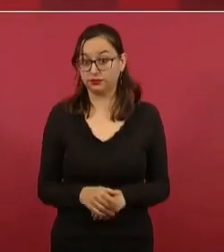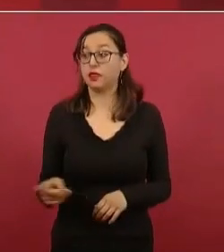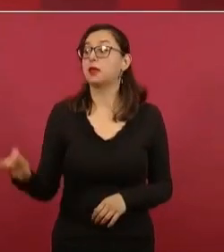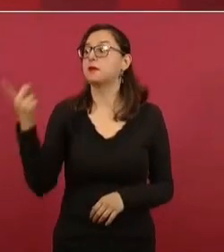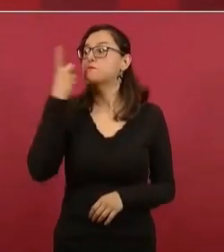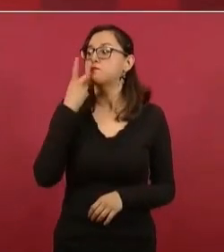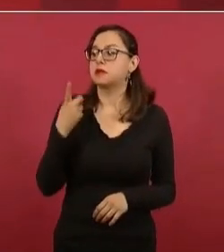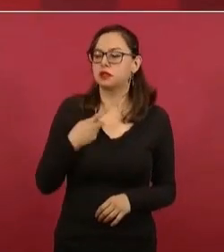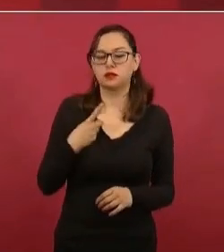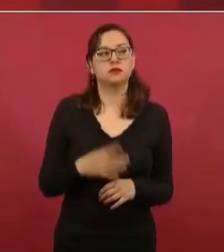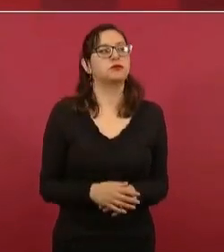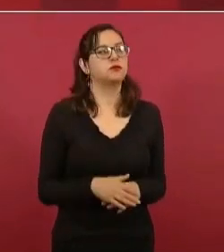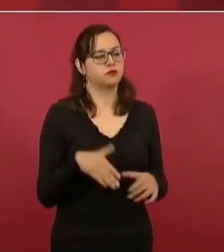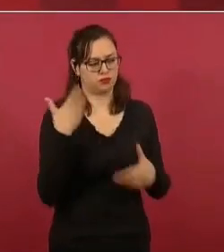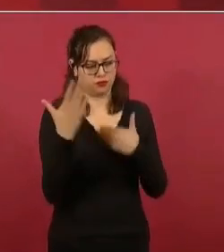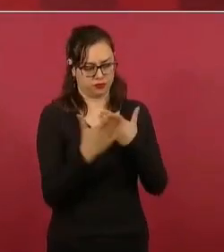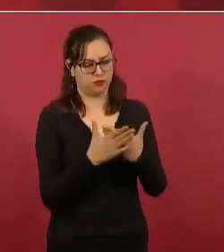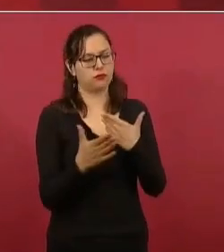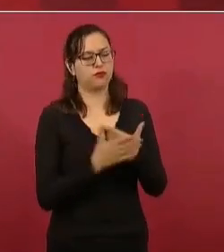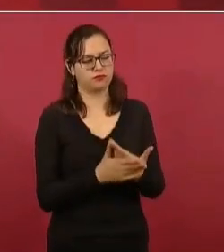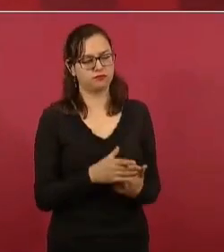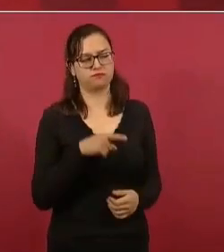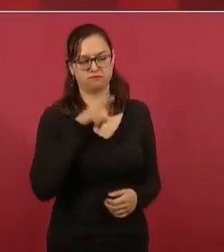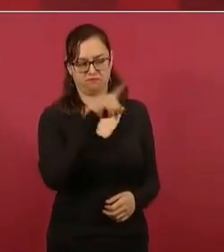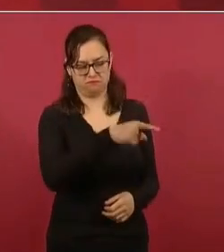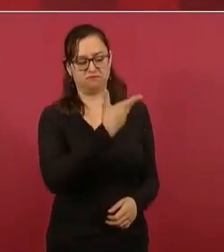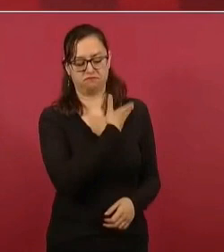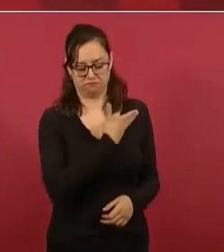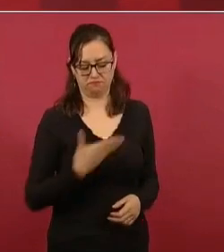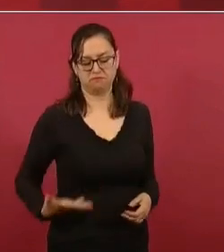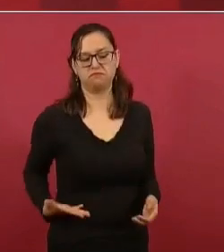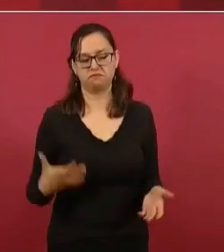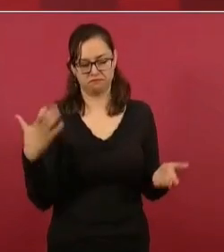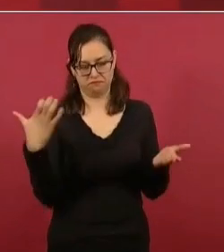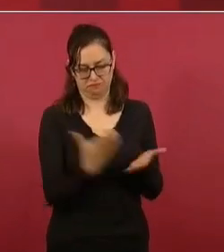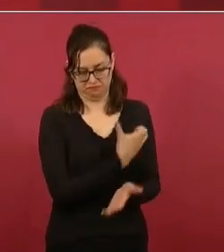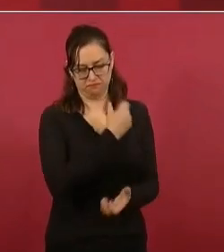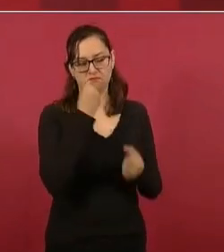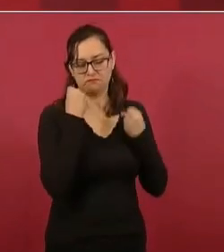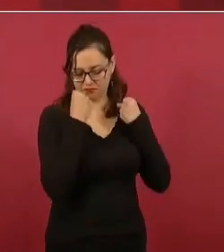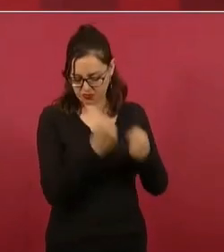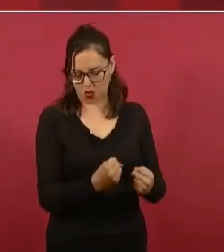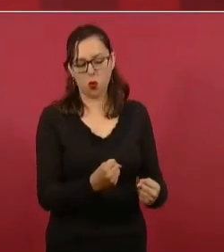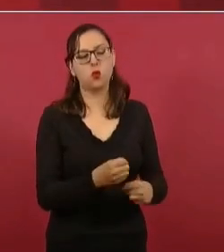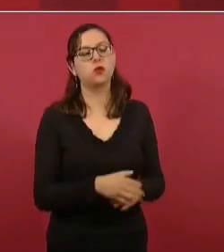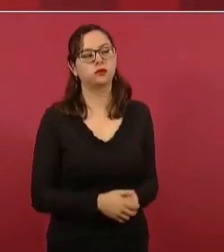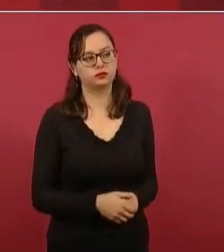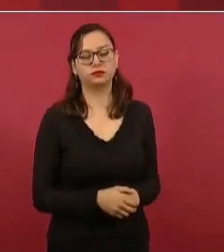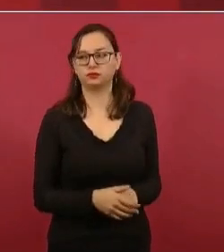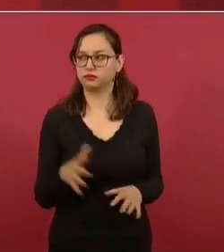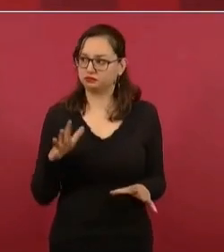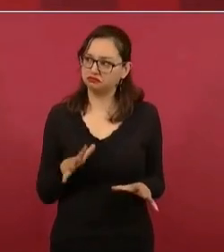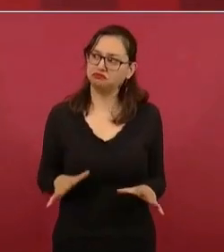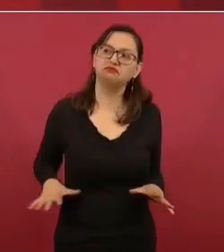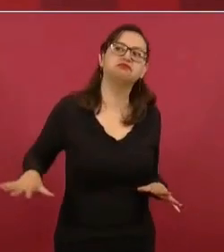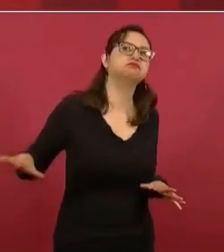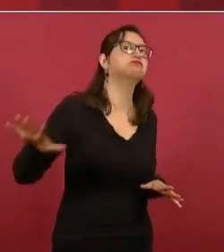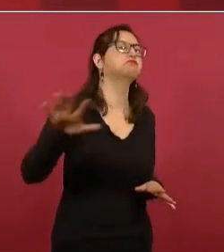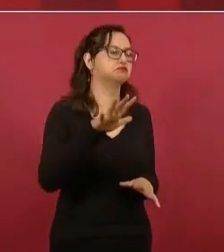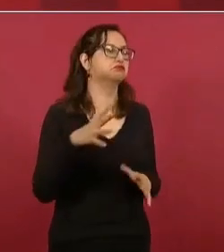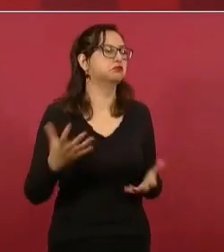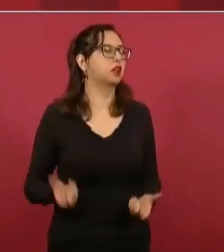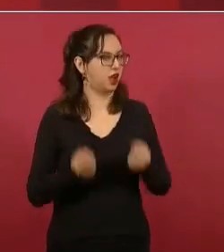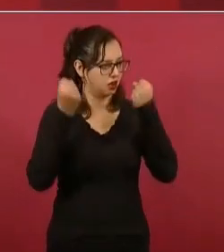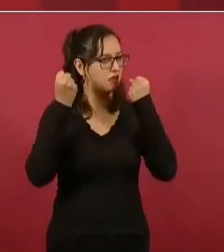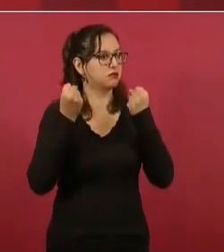vamos a ganar, porque fue una visita de campaña, pero así como el presidente Juárez se